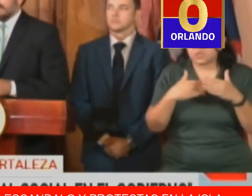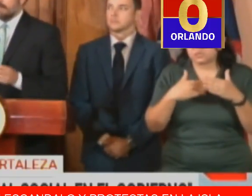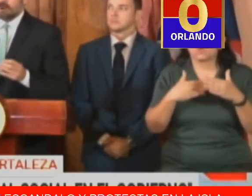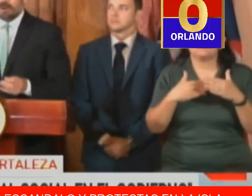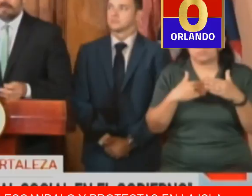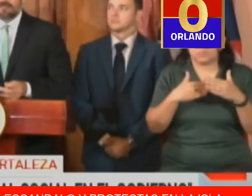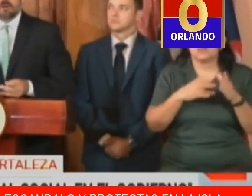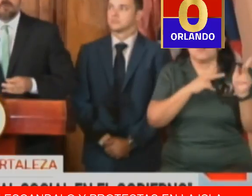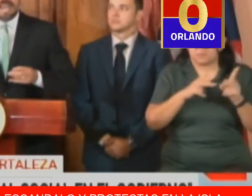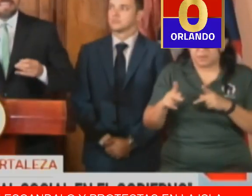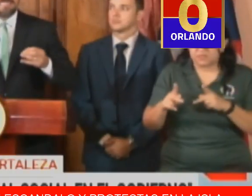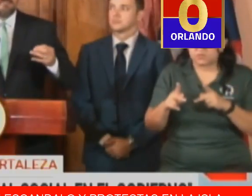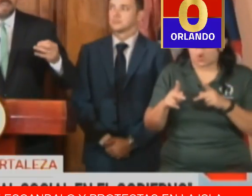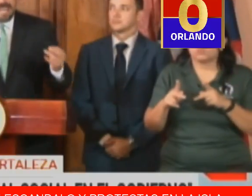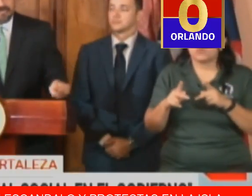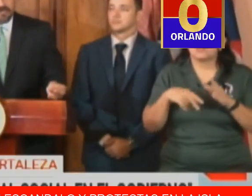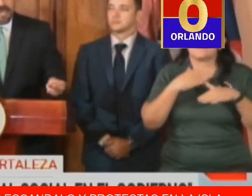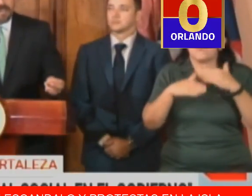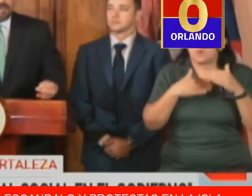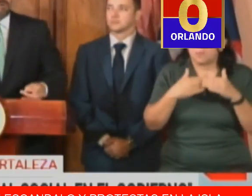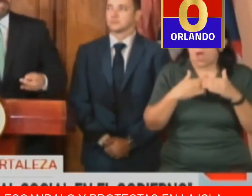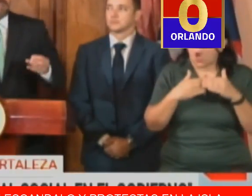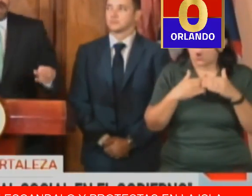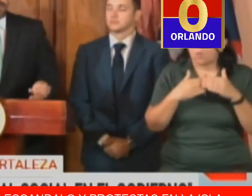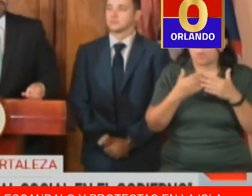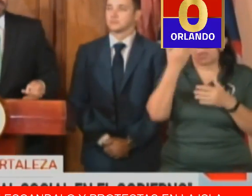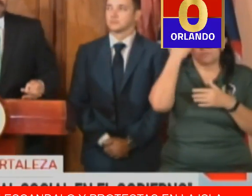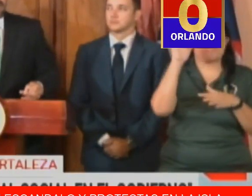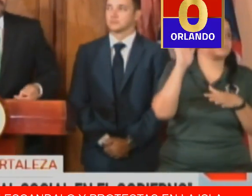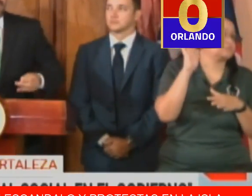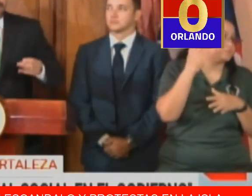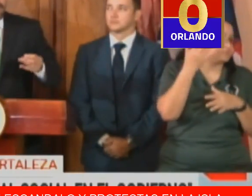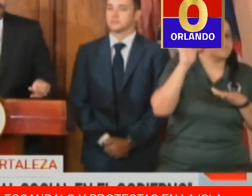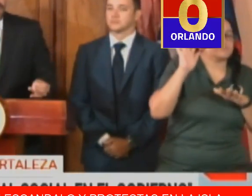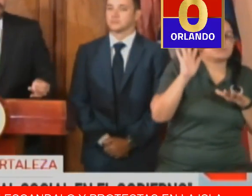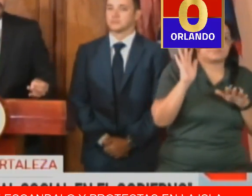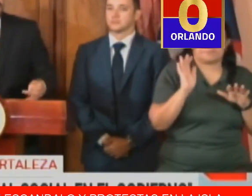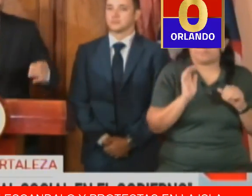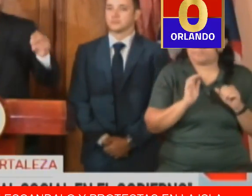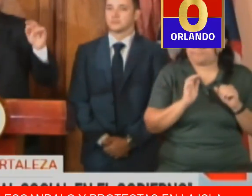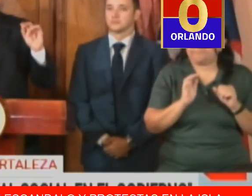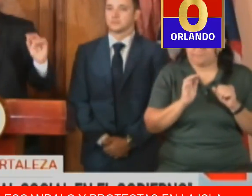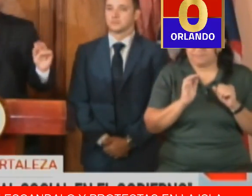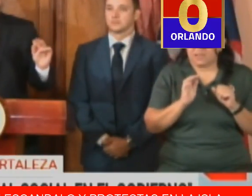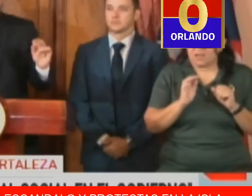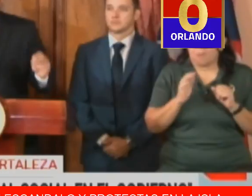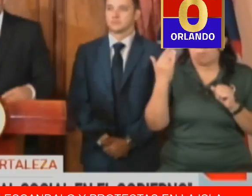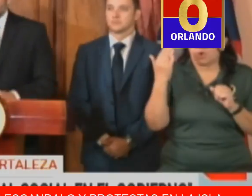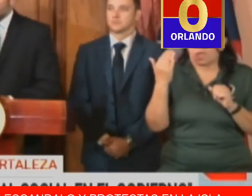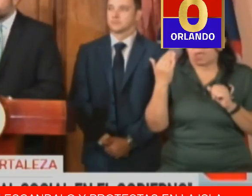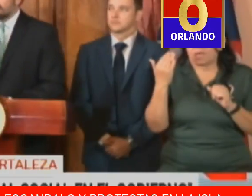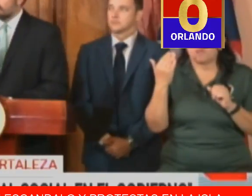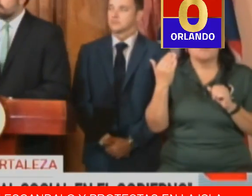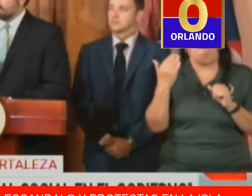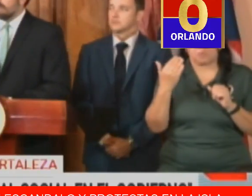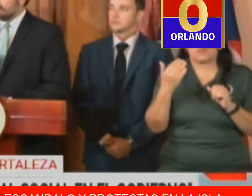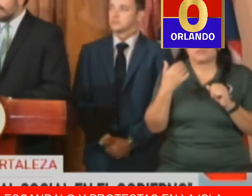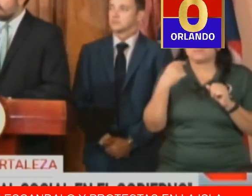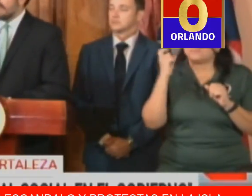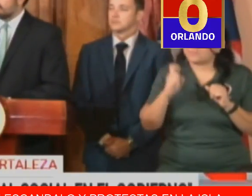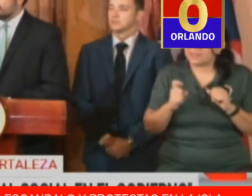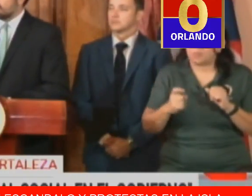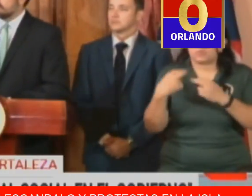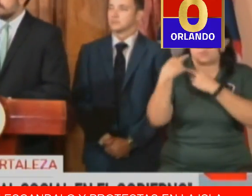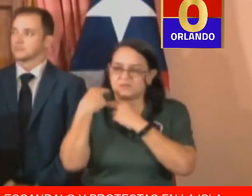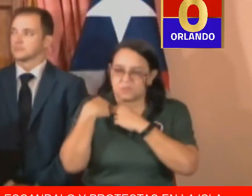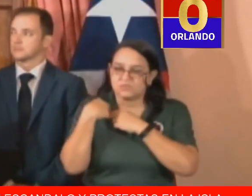preparación, y problemas como la indiferencia, porque no hay un sistema de rendición de cuentas para asegurar que cuando un servidor público